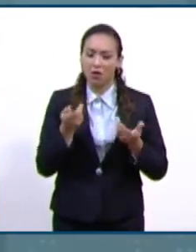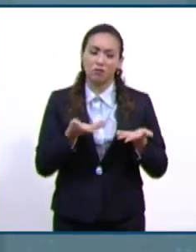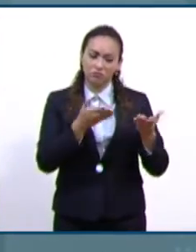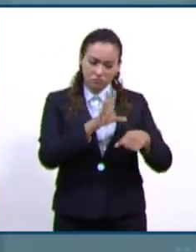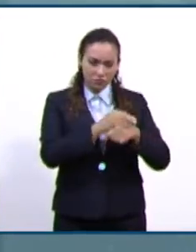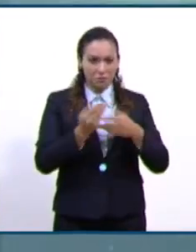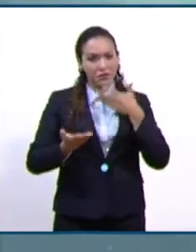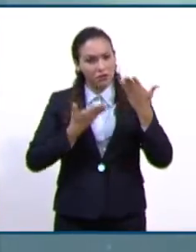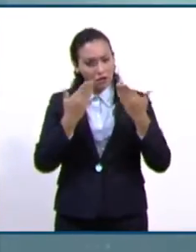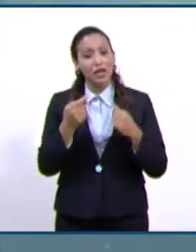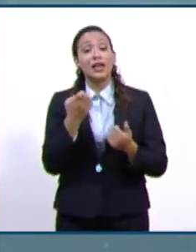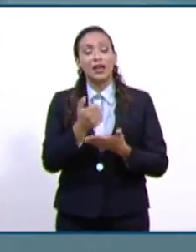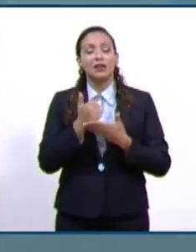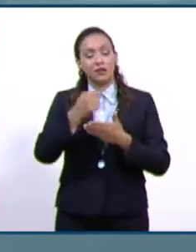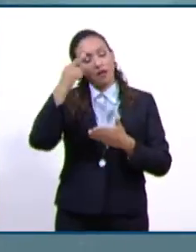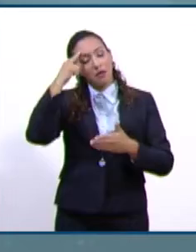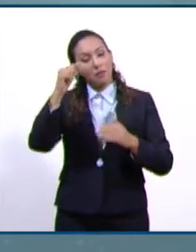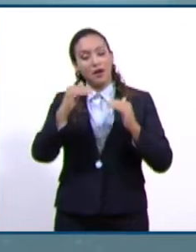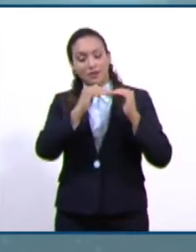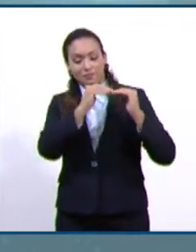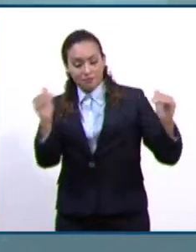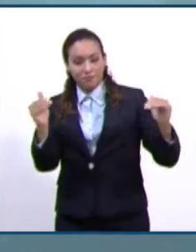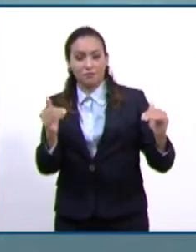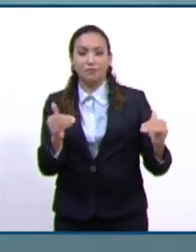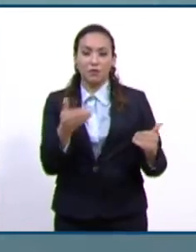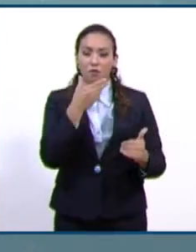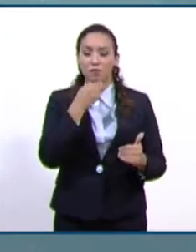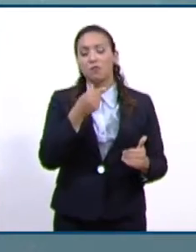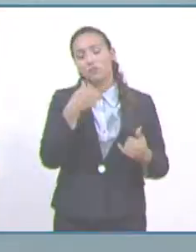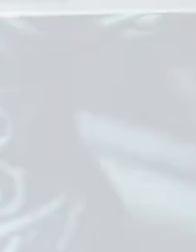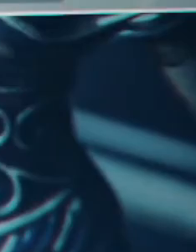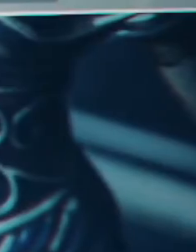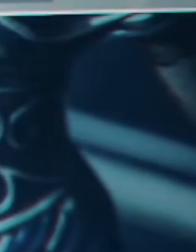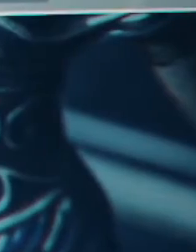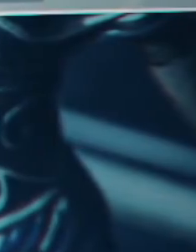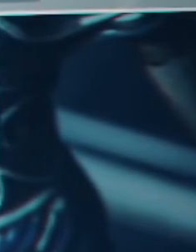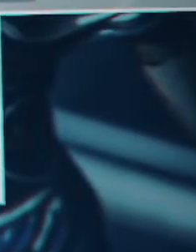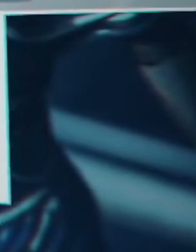y a la igualdad y no discriminación.